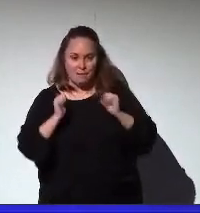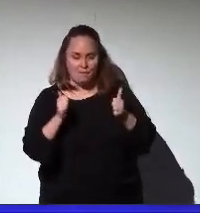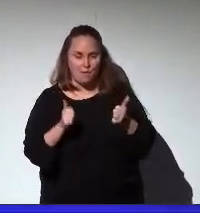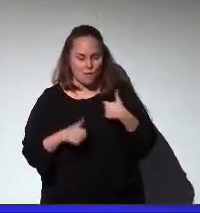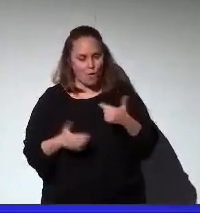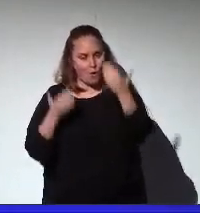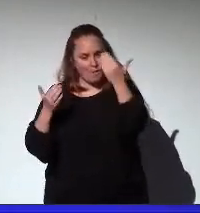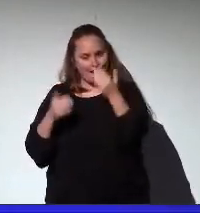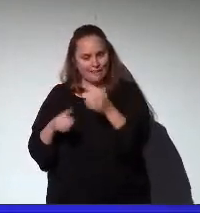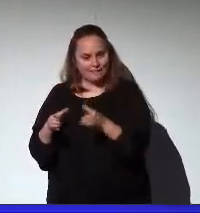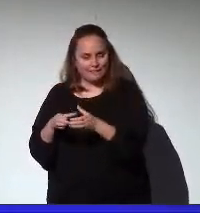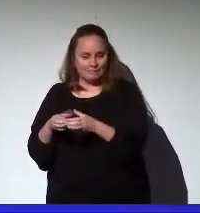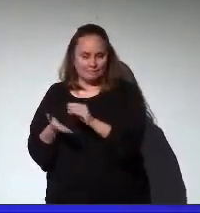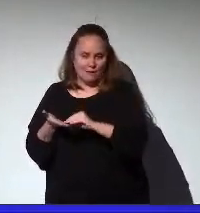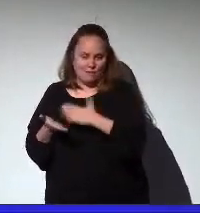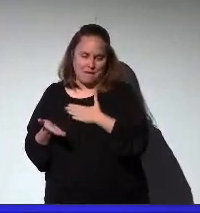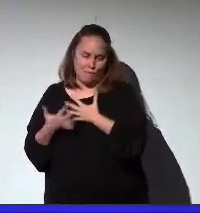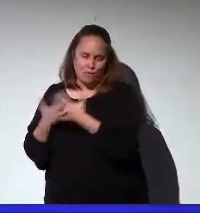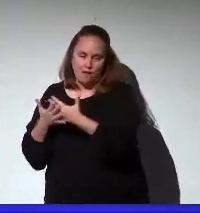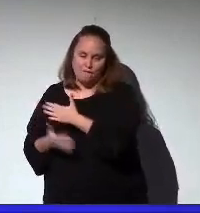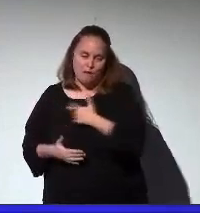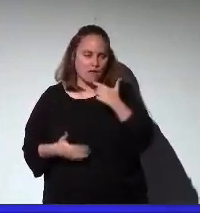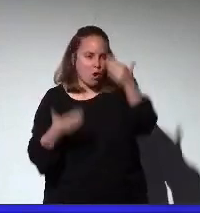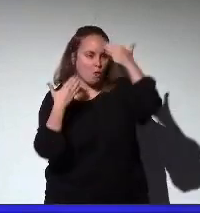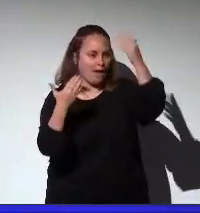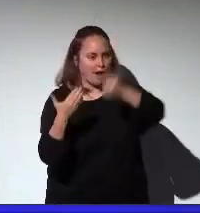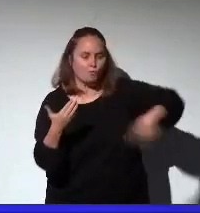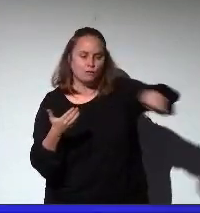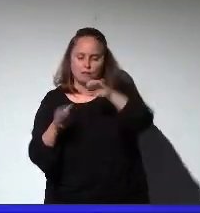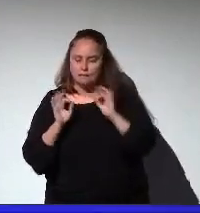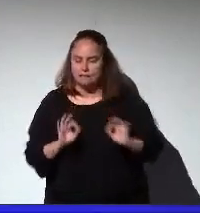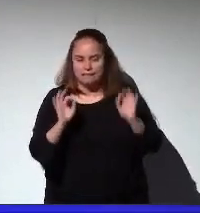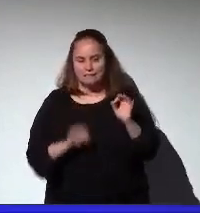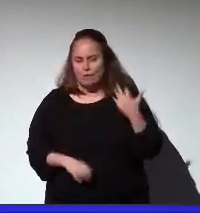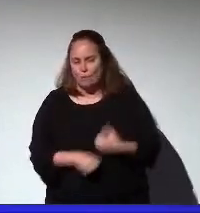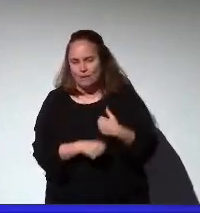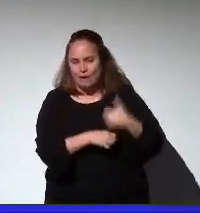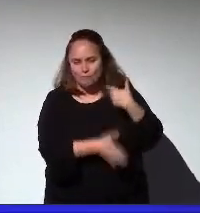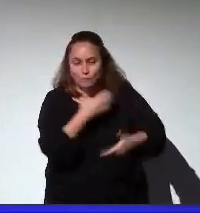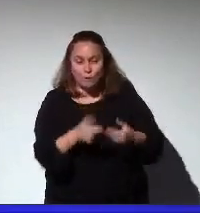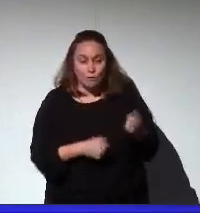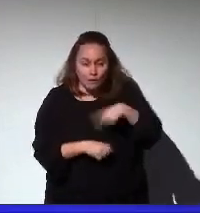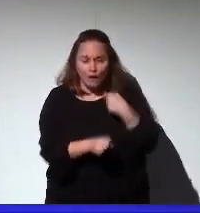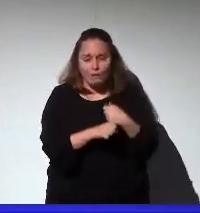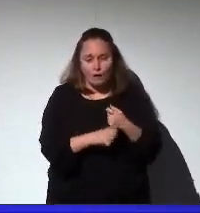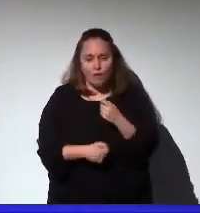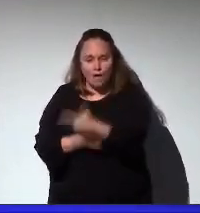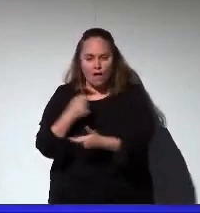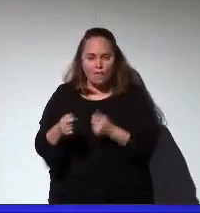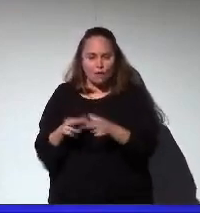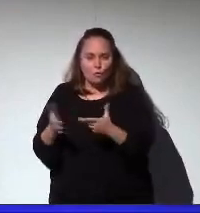homenaje a mi oficina, al voluntariado, ahora les quiero hacer un homenaje a ustedes, de verdad, por todo el trabajo y todo lo que aportan a la sociedad. La sociedad no